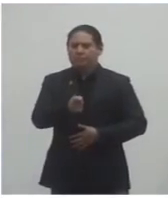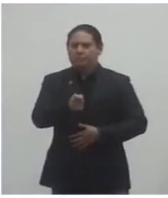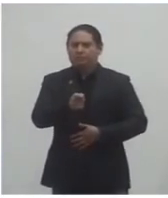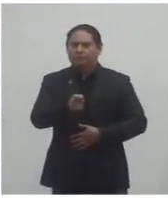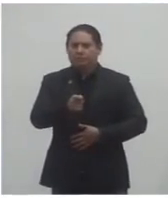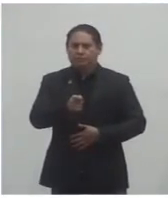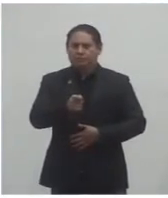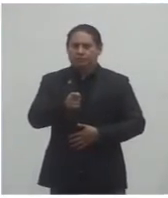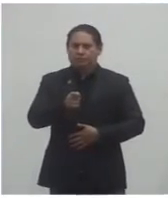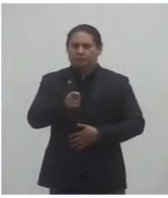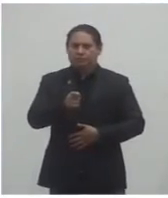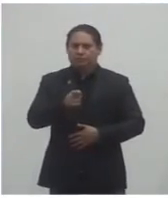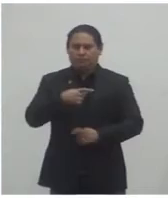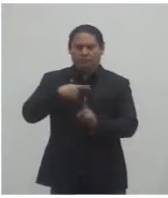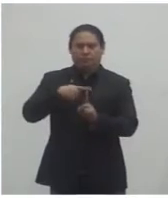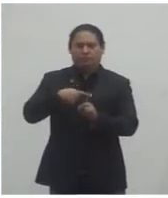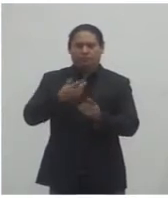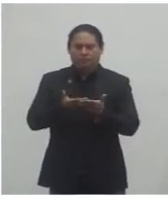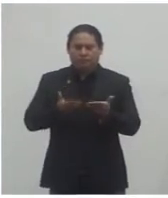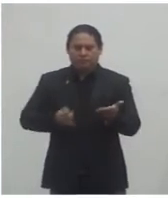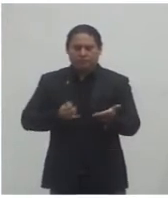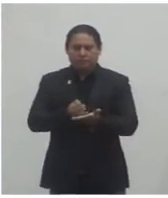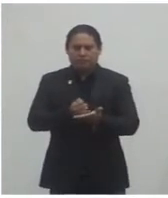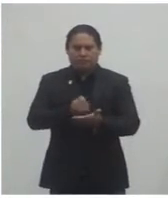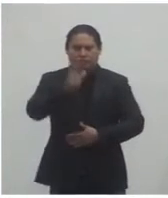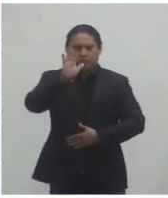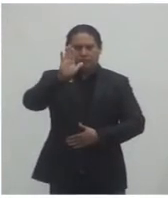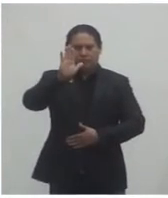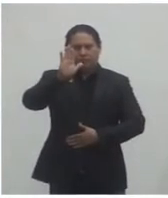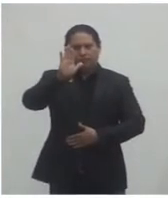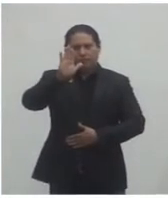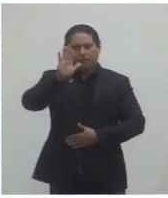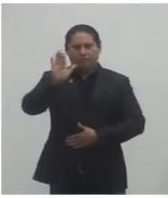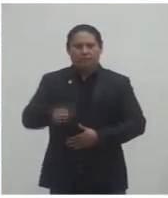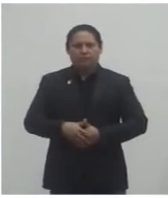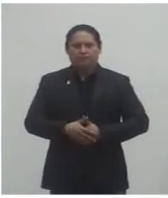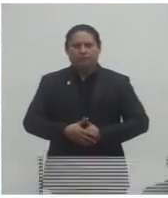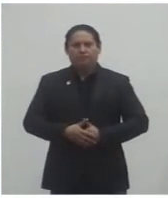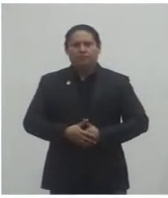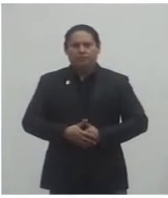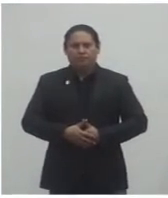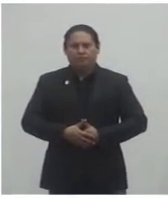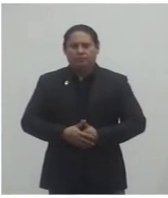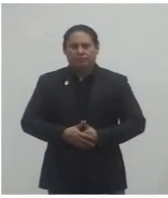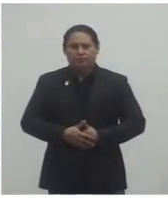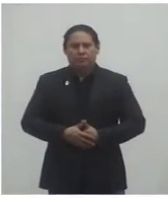los legisladores que estén por la afirmativa, sírvanse manifestarlo levantando la mano.